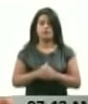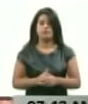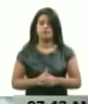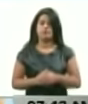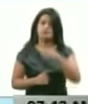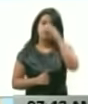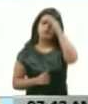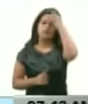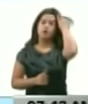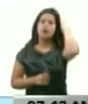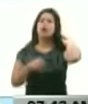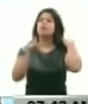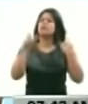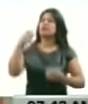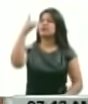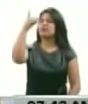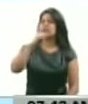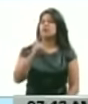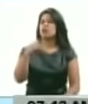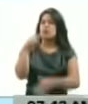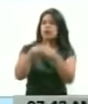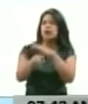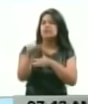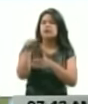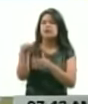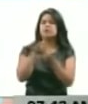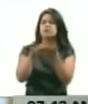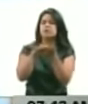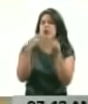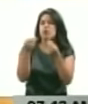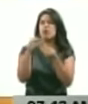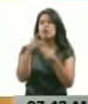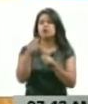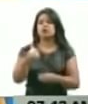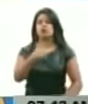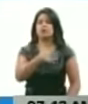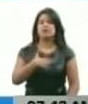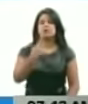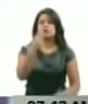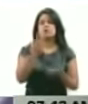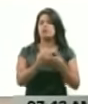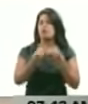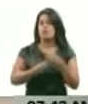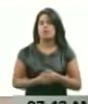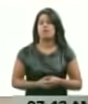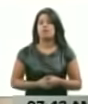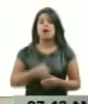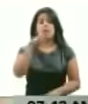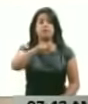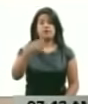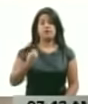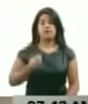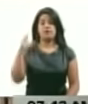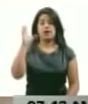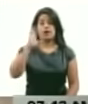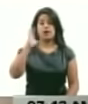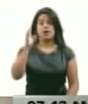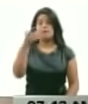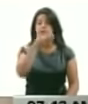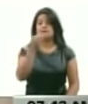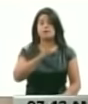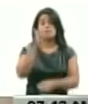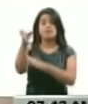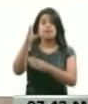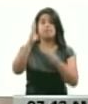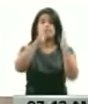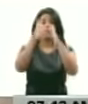solicitud de las personas con discapacidad en la Biblioteca Nacional? ¿Qué deben hacer si necesitan específicamente un texto? Los que están aquí en Caracas se dirigen hacia la